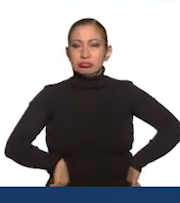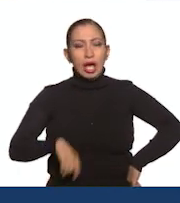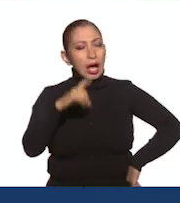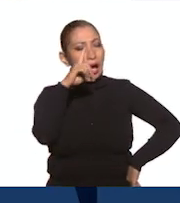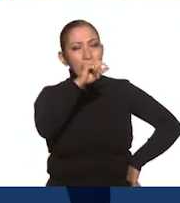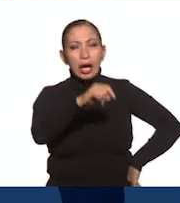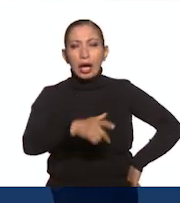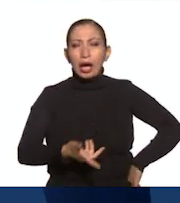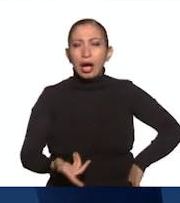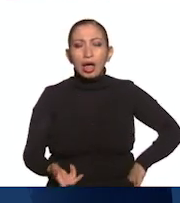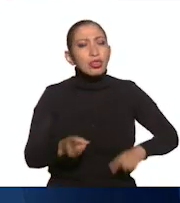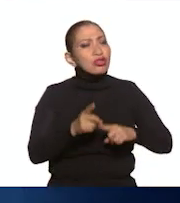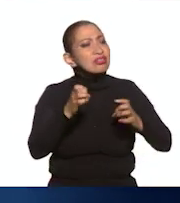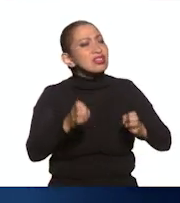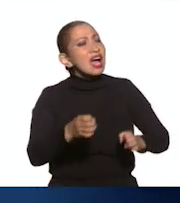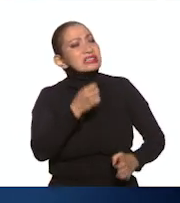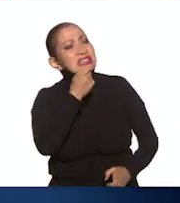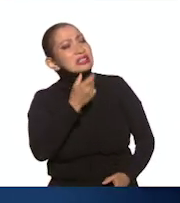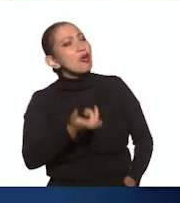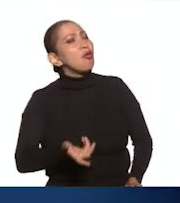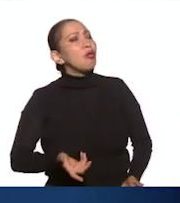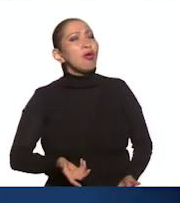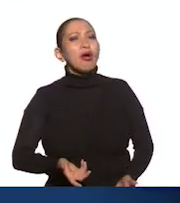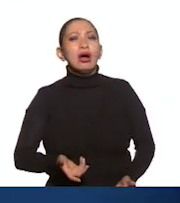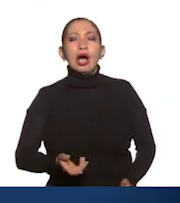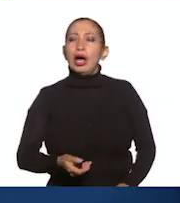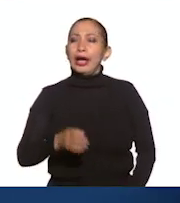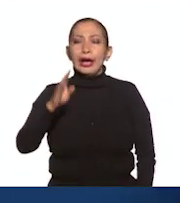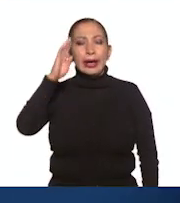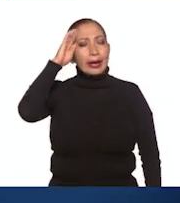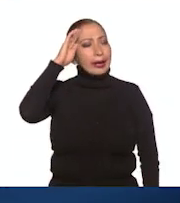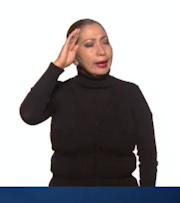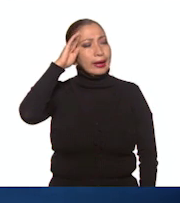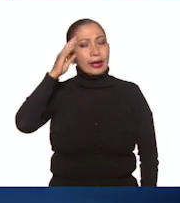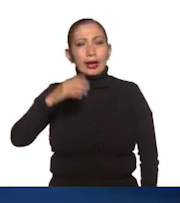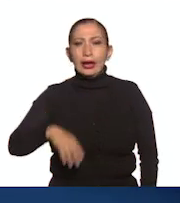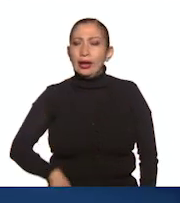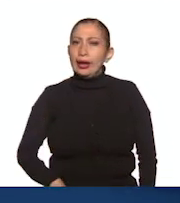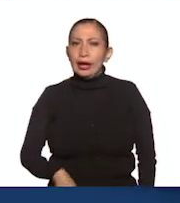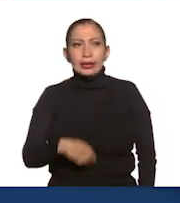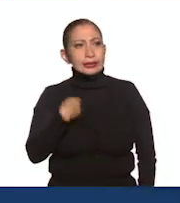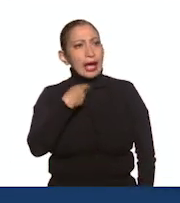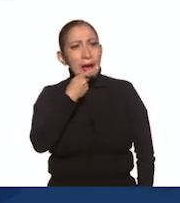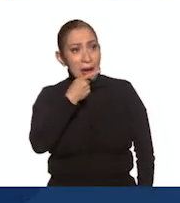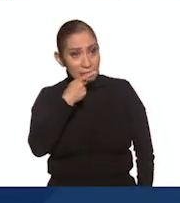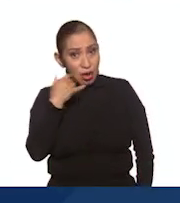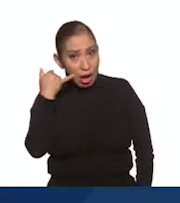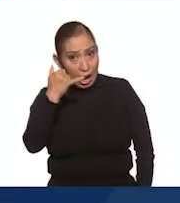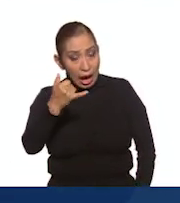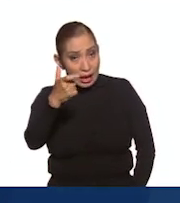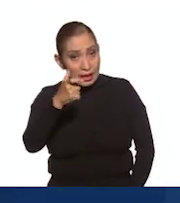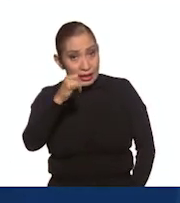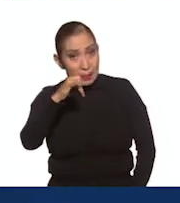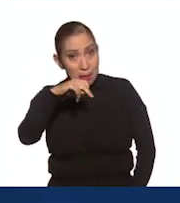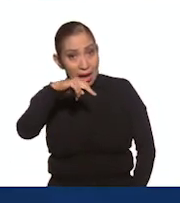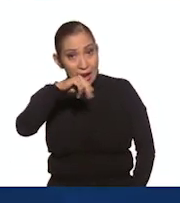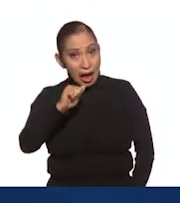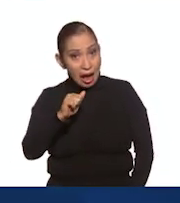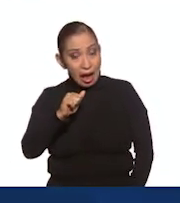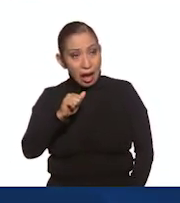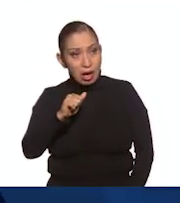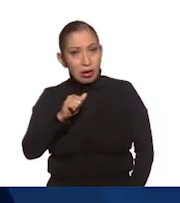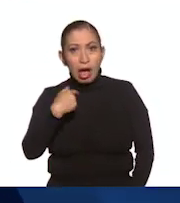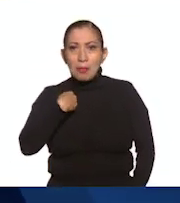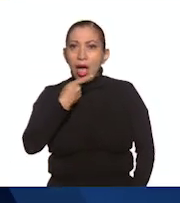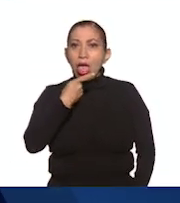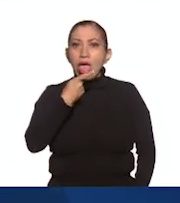Cupertino, ¿dónde estás, chamaco? ¡Qué bárbaro! ¿Ya le estás hablando a Jimenita? Y a mí